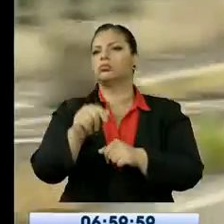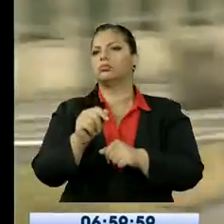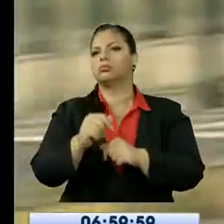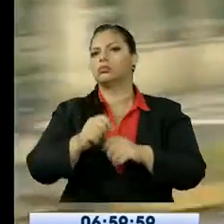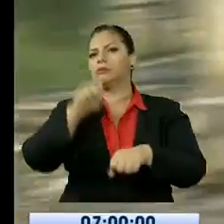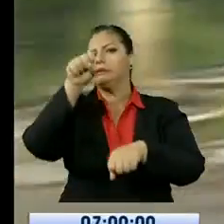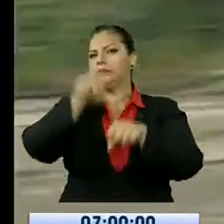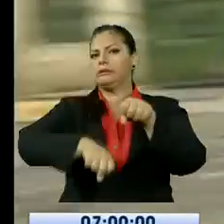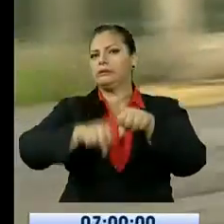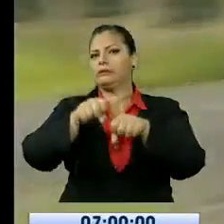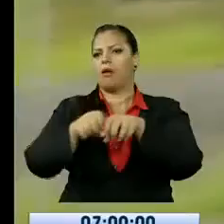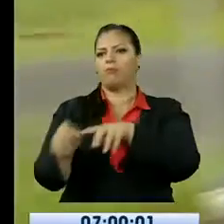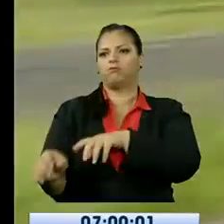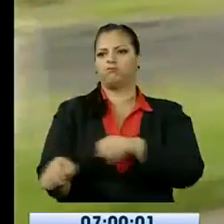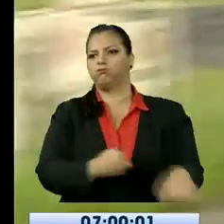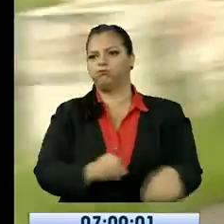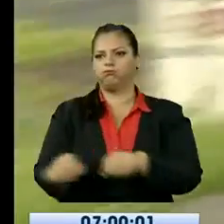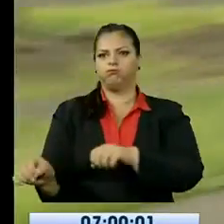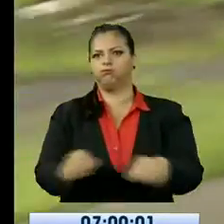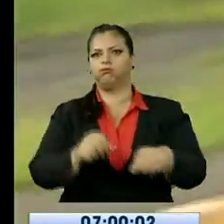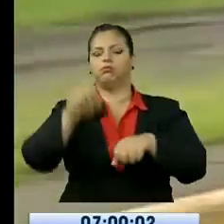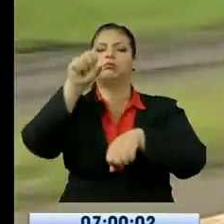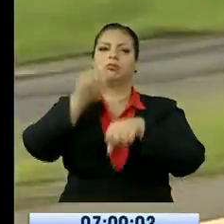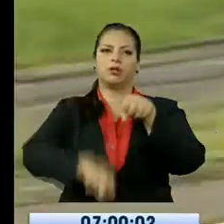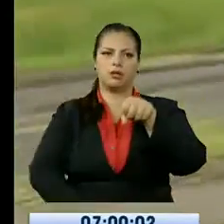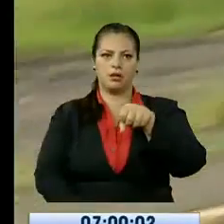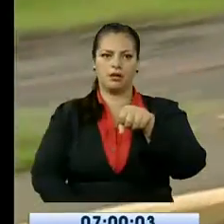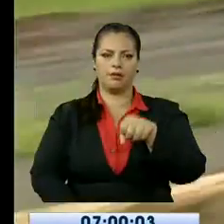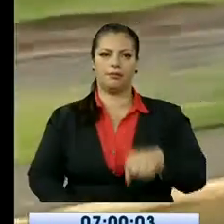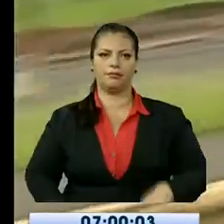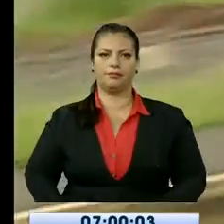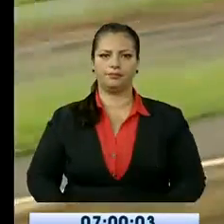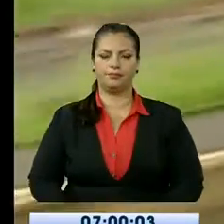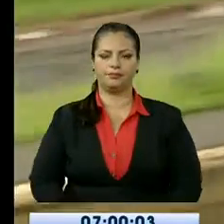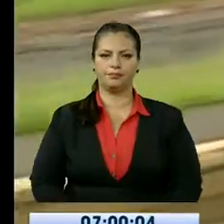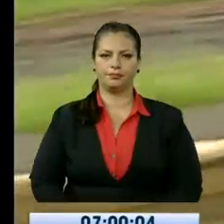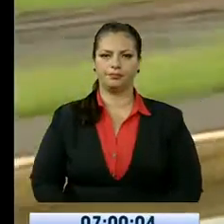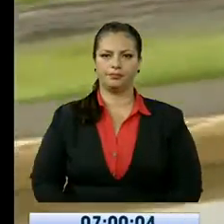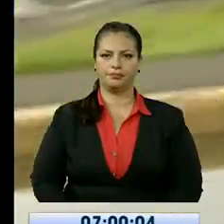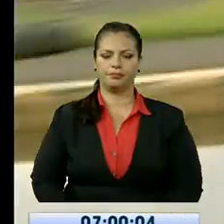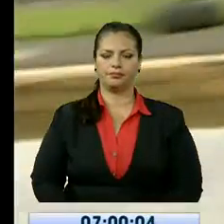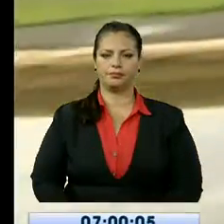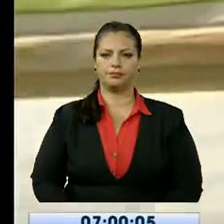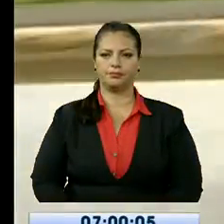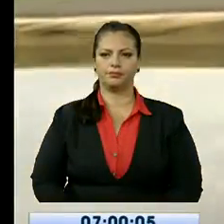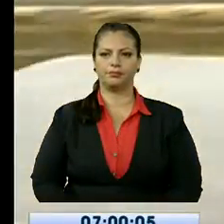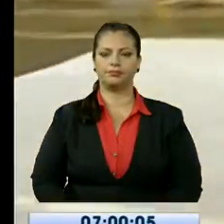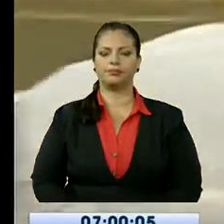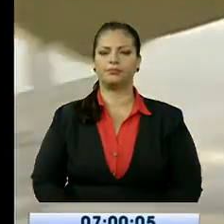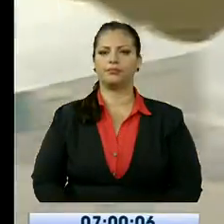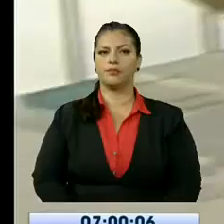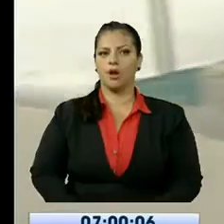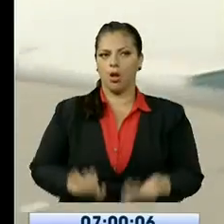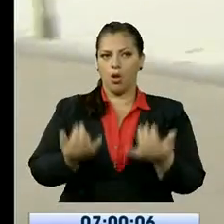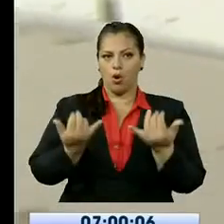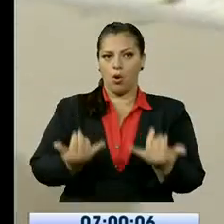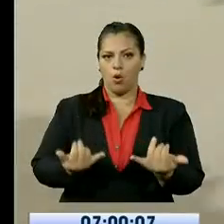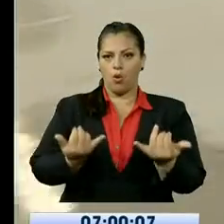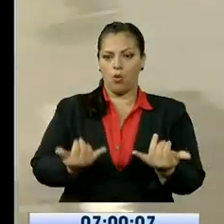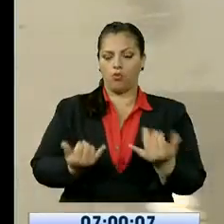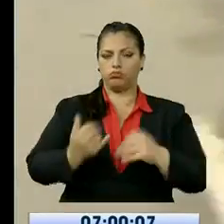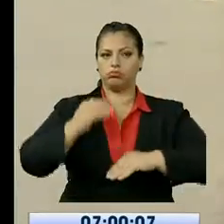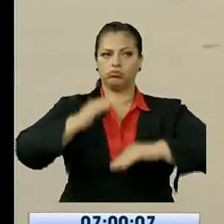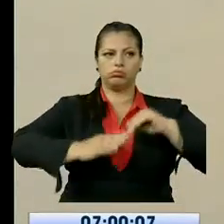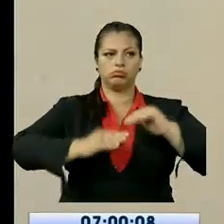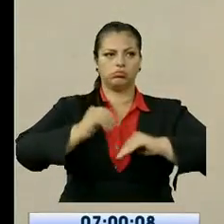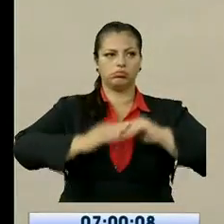de estar a poco tiempo de finalizar. Para conocer un poco más de esta obra que va a